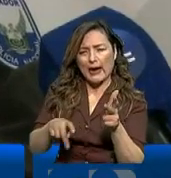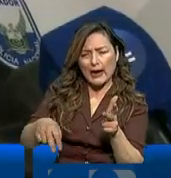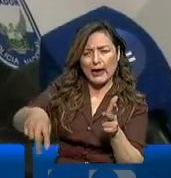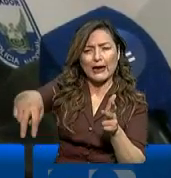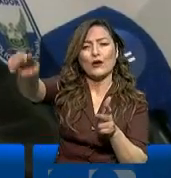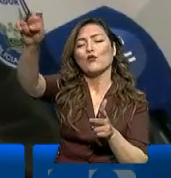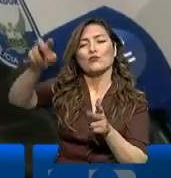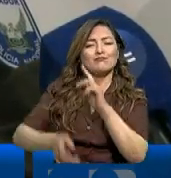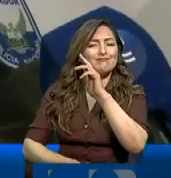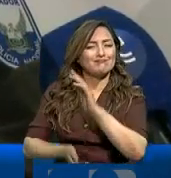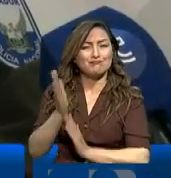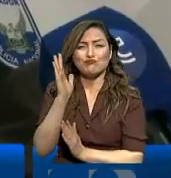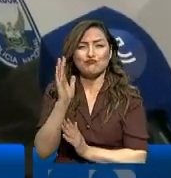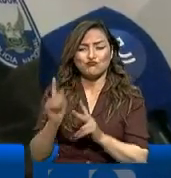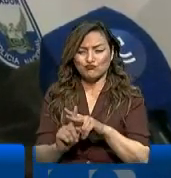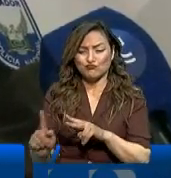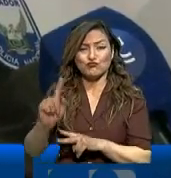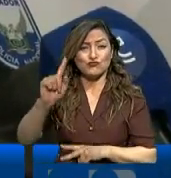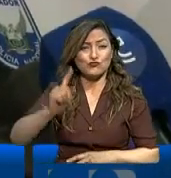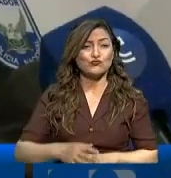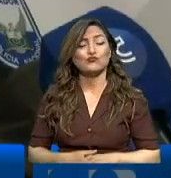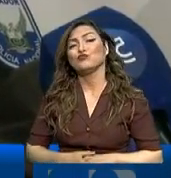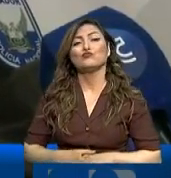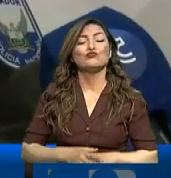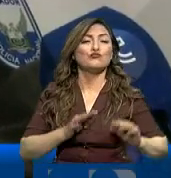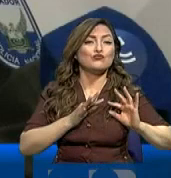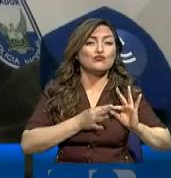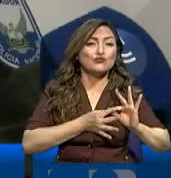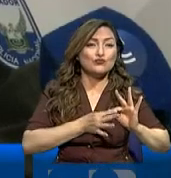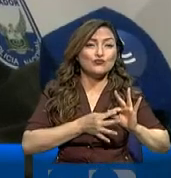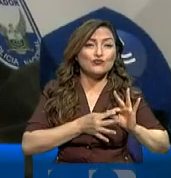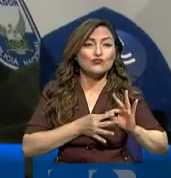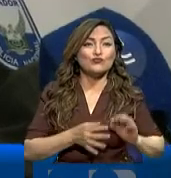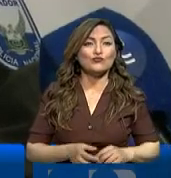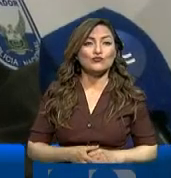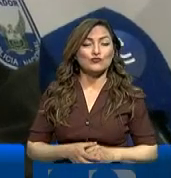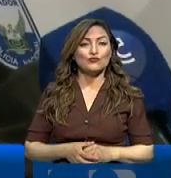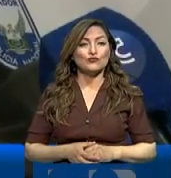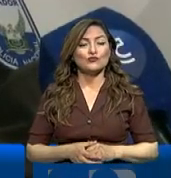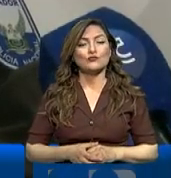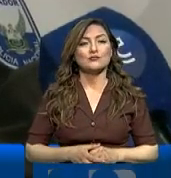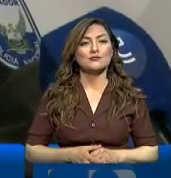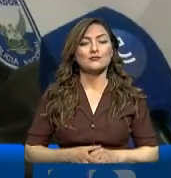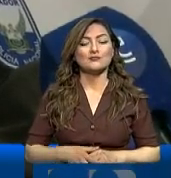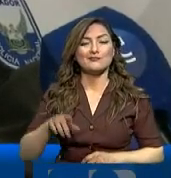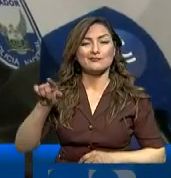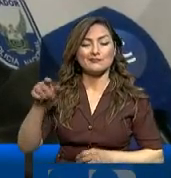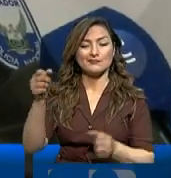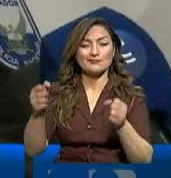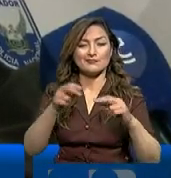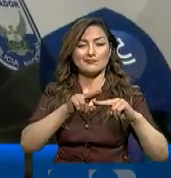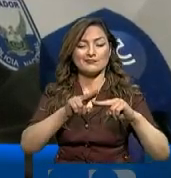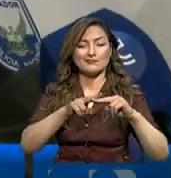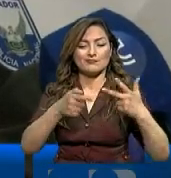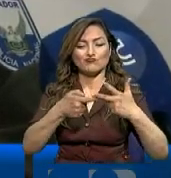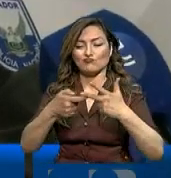logra evadir a la justicia o a la policía. Sin embargo, el vehículo ha sido ya ingresado a las